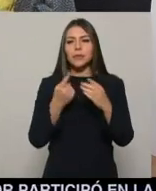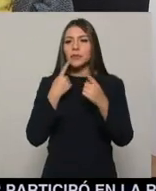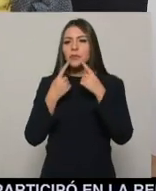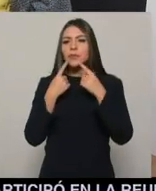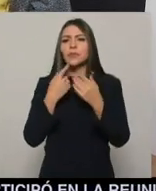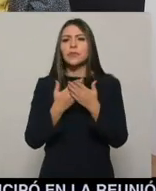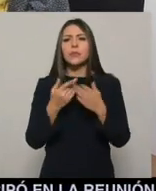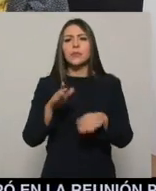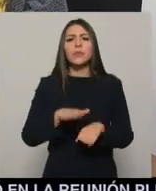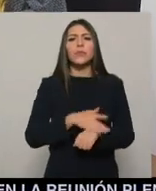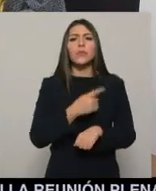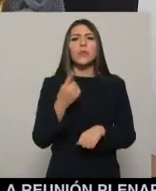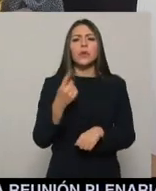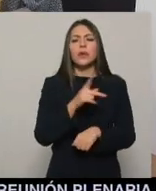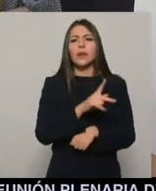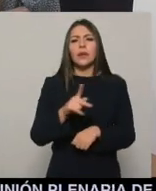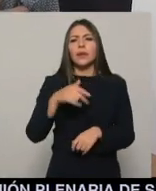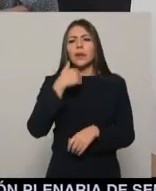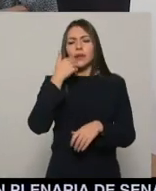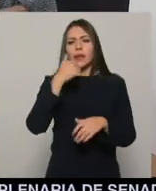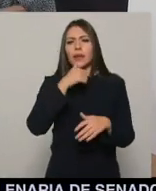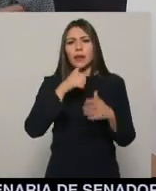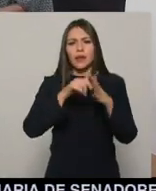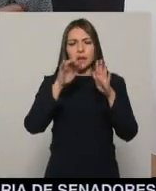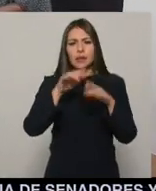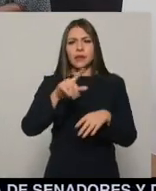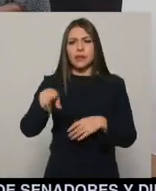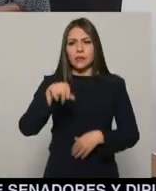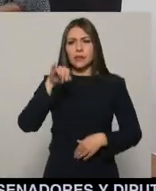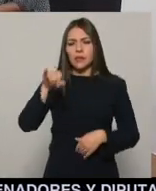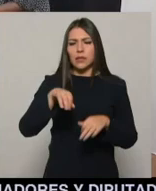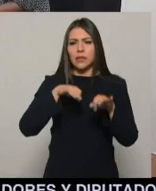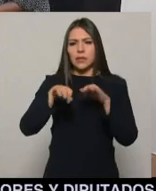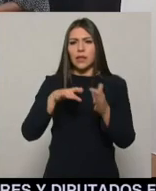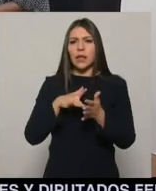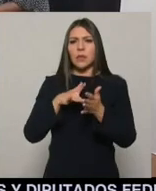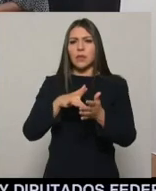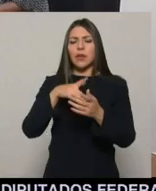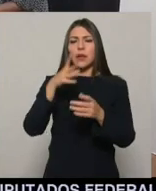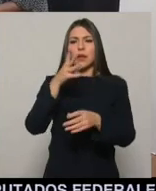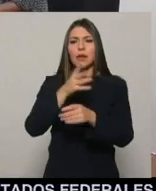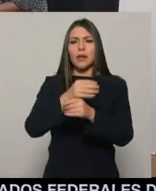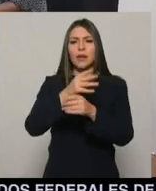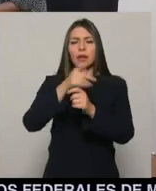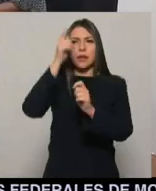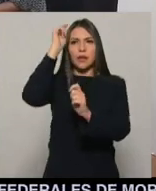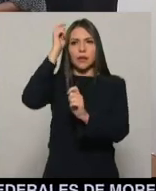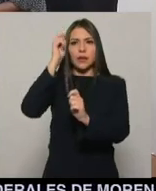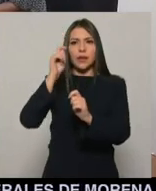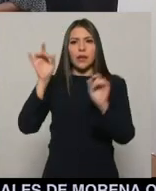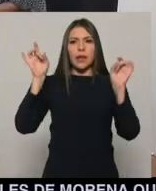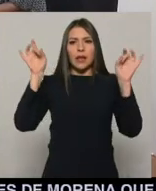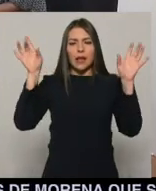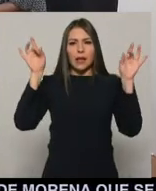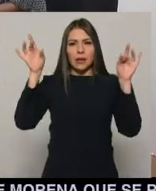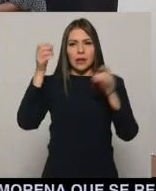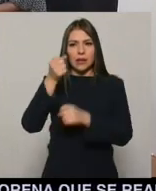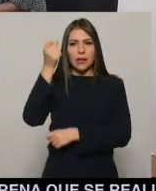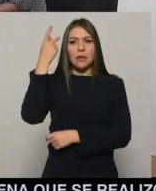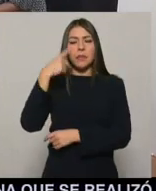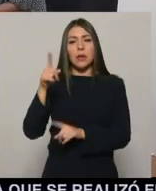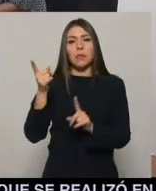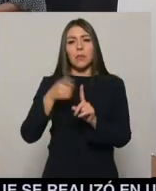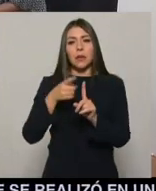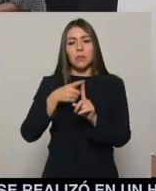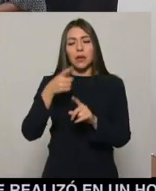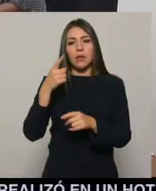de una carta para expresar que van a trabajar en la restauración del Ángel de la Independencia, pero no sin antes primero resolver la crisis